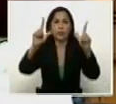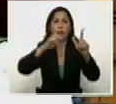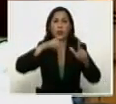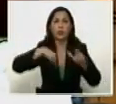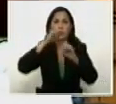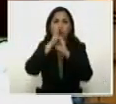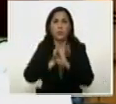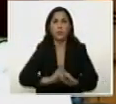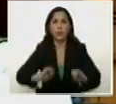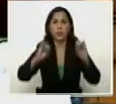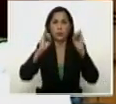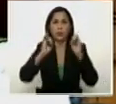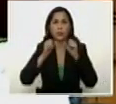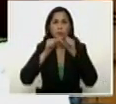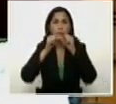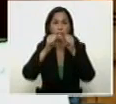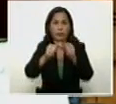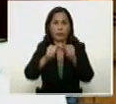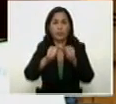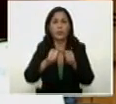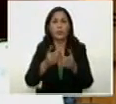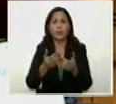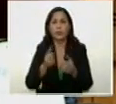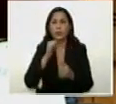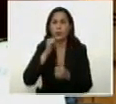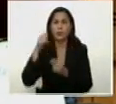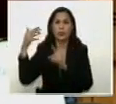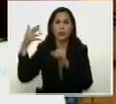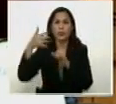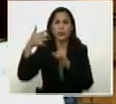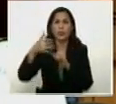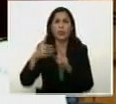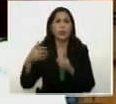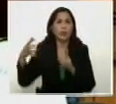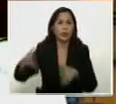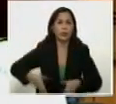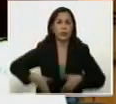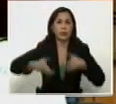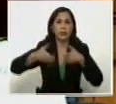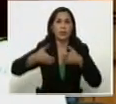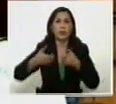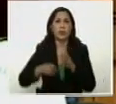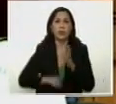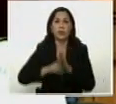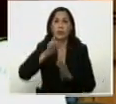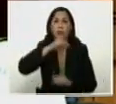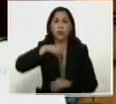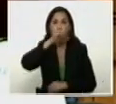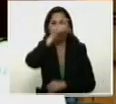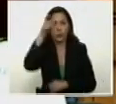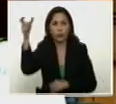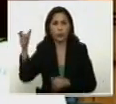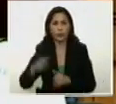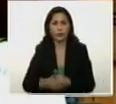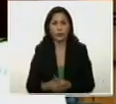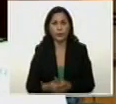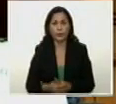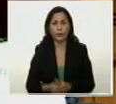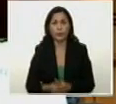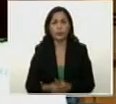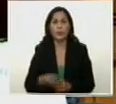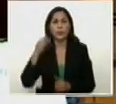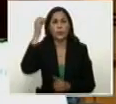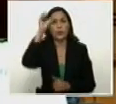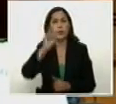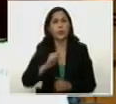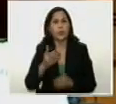nuestra independencia definitiva de su nefasta influencia lesiva al desarrollo de nuestros pueblos.